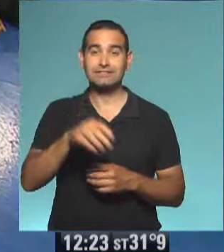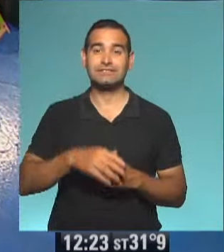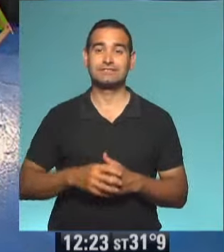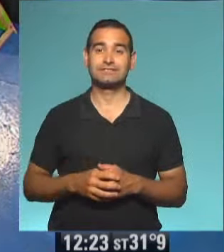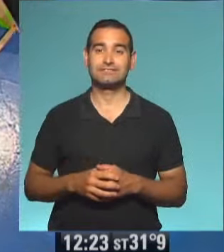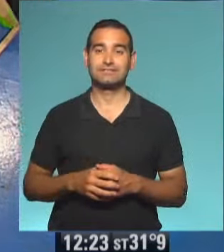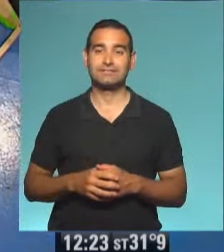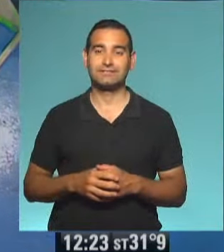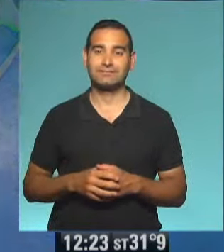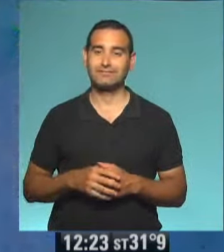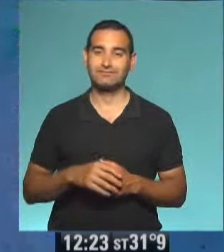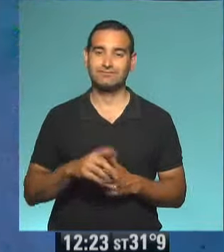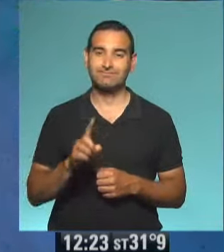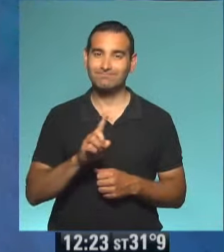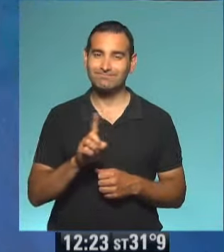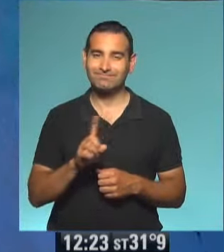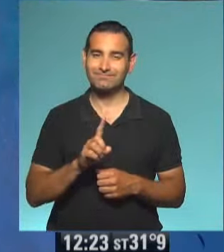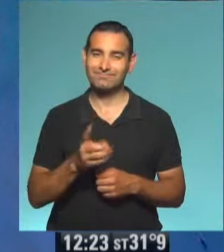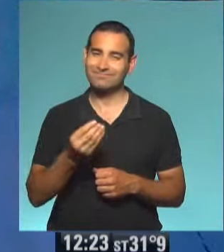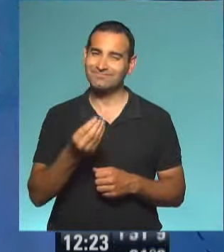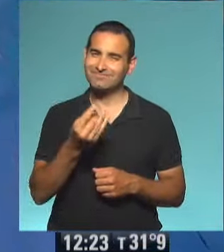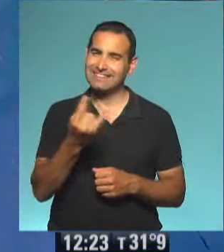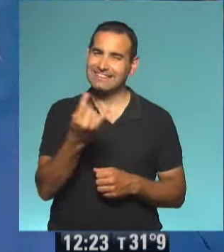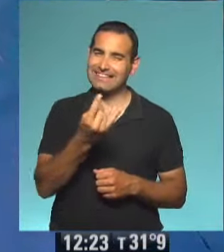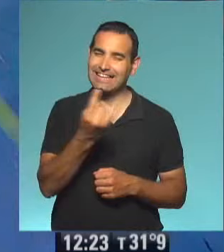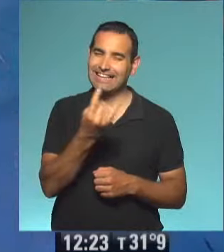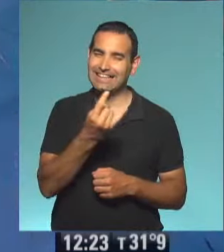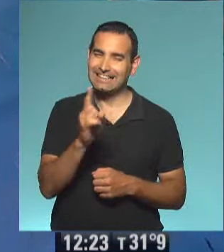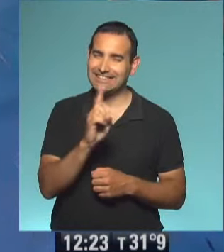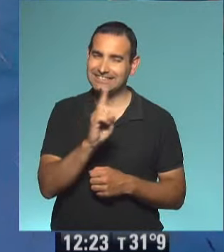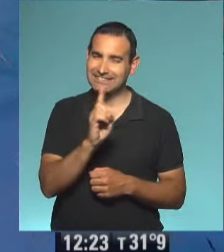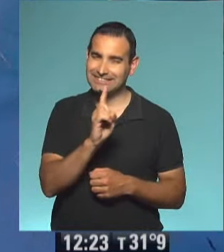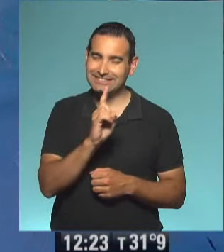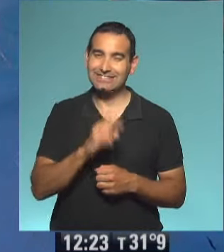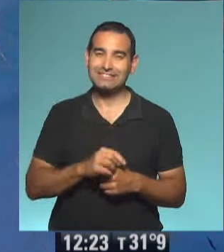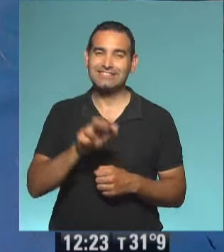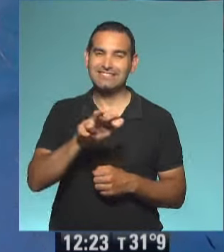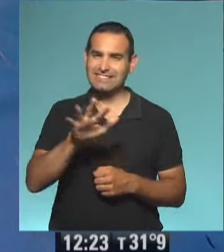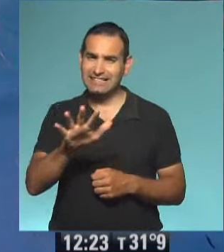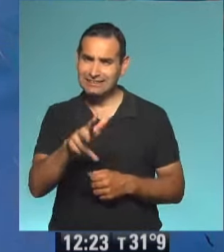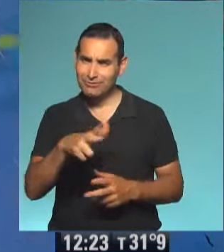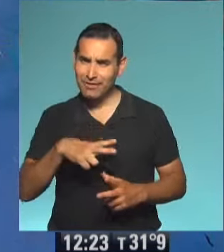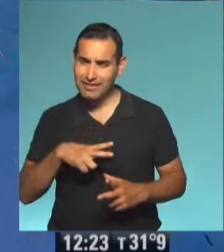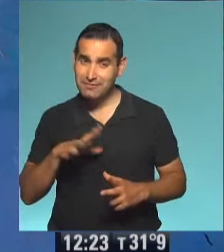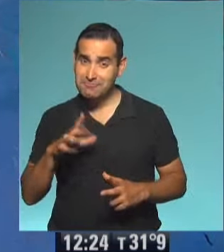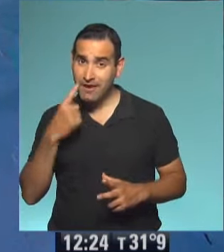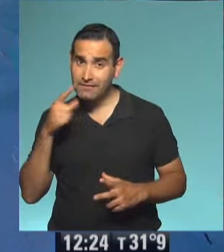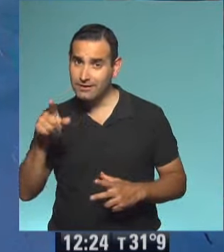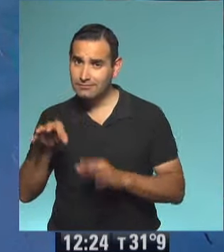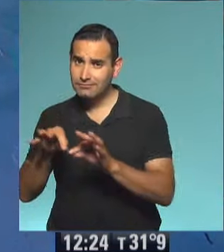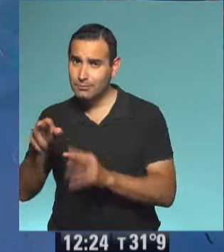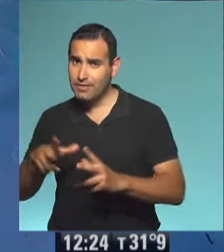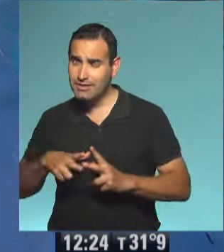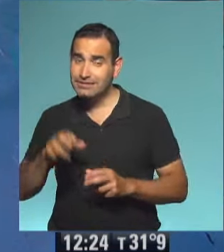42. 32. 42. ¡Mentira! No, ¡Mentira! 35, dice la acá en control dice 35. Que